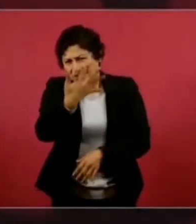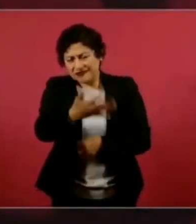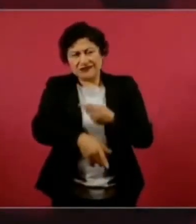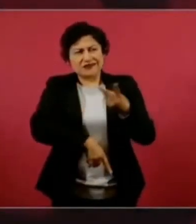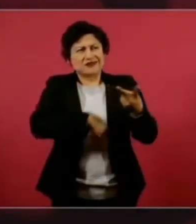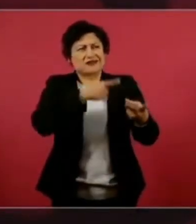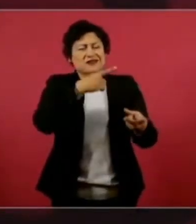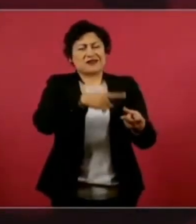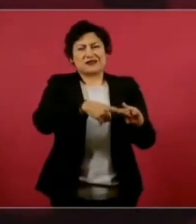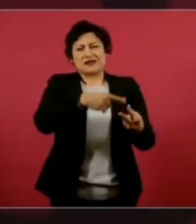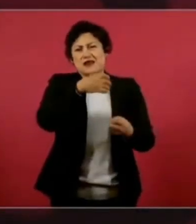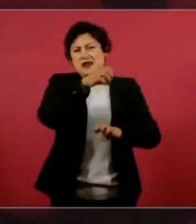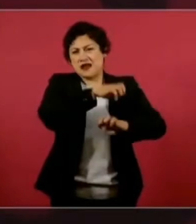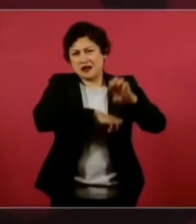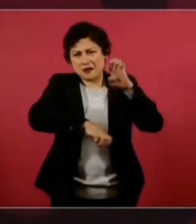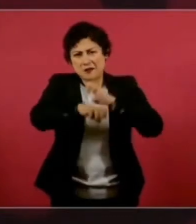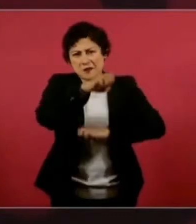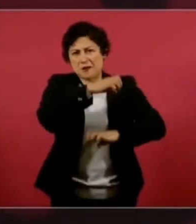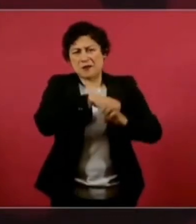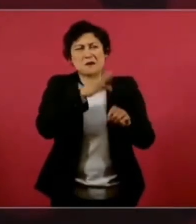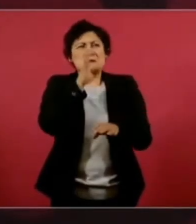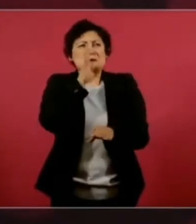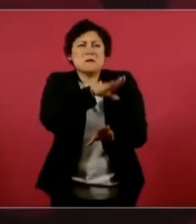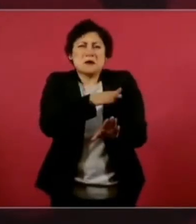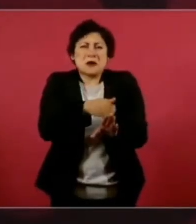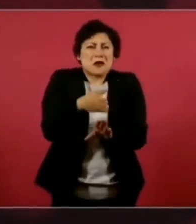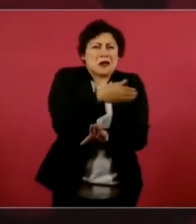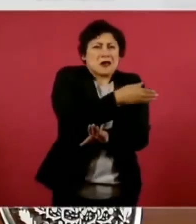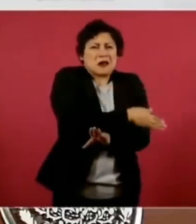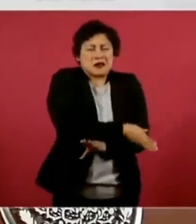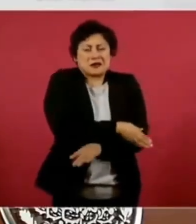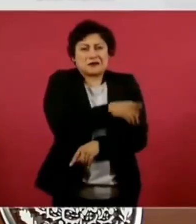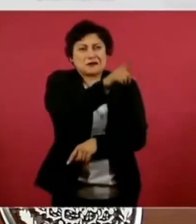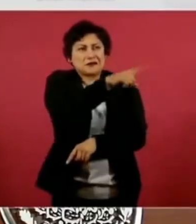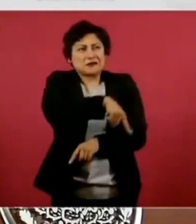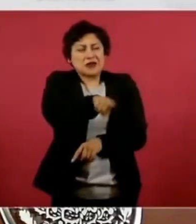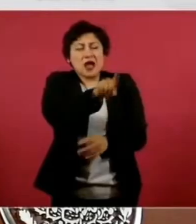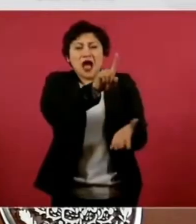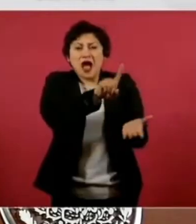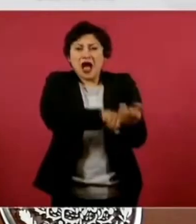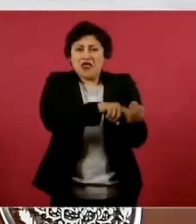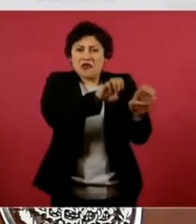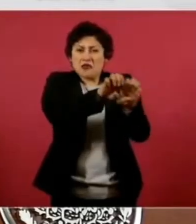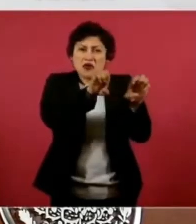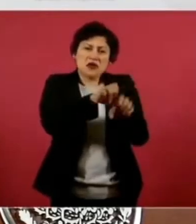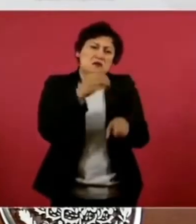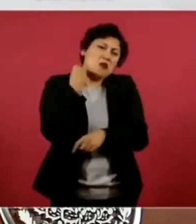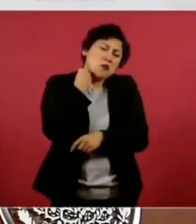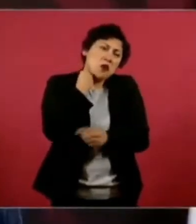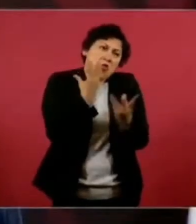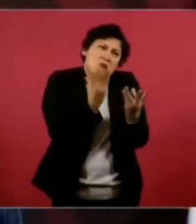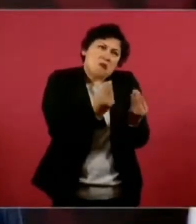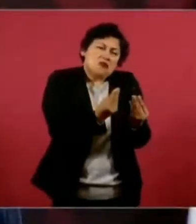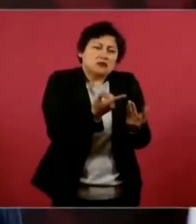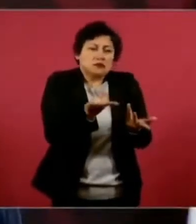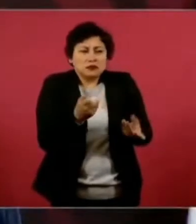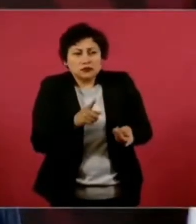completamente corruptas, que tenían más abogados que ingenieros?